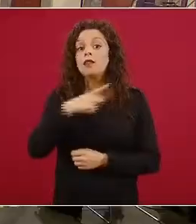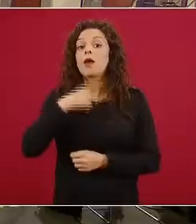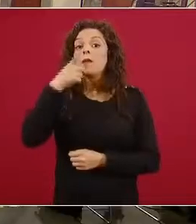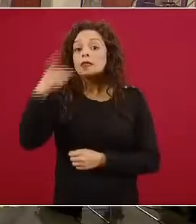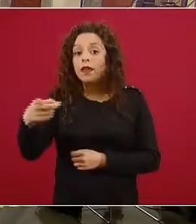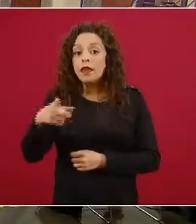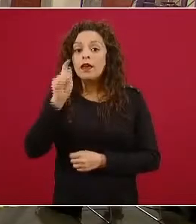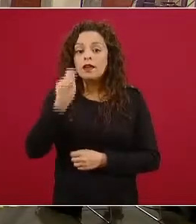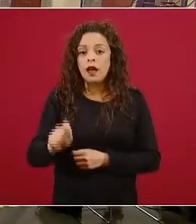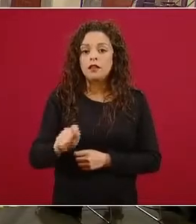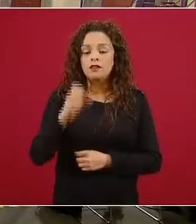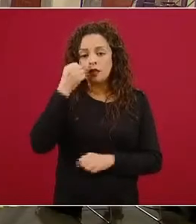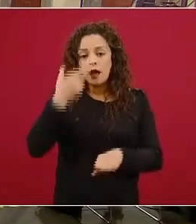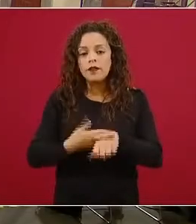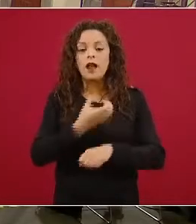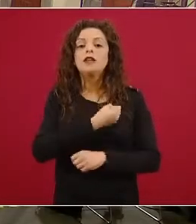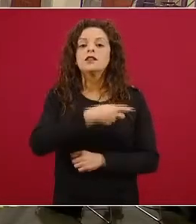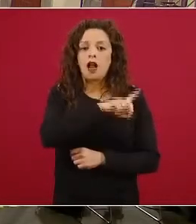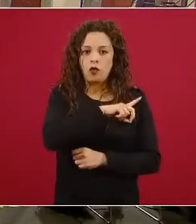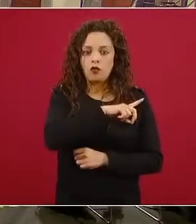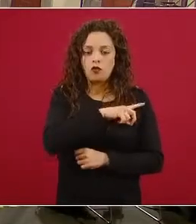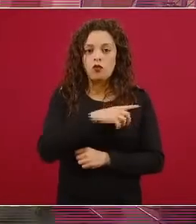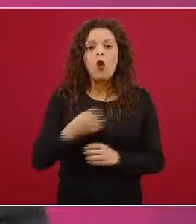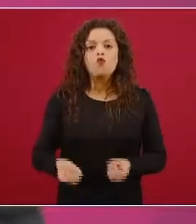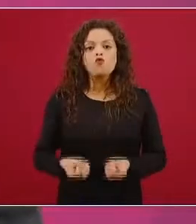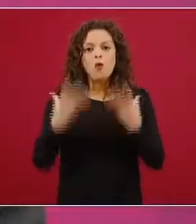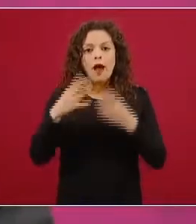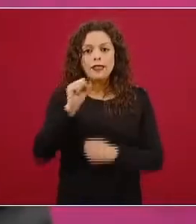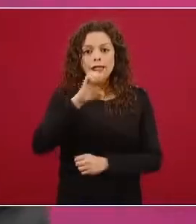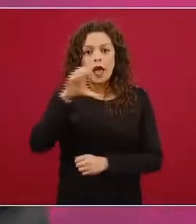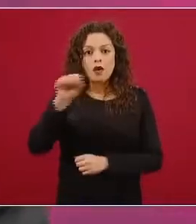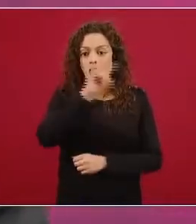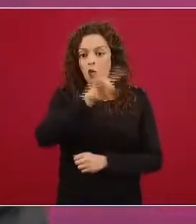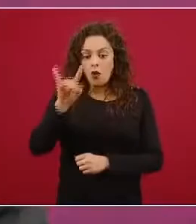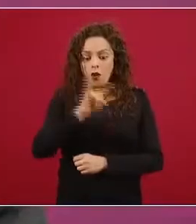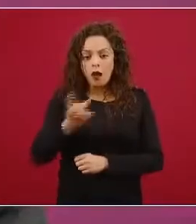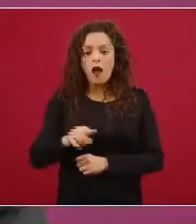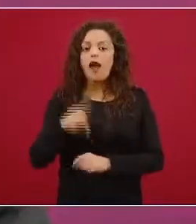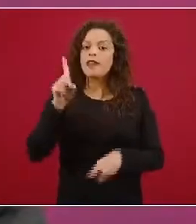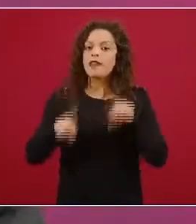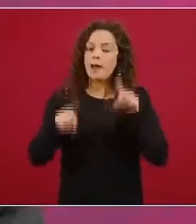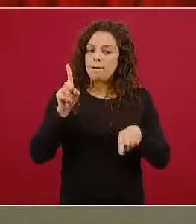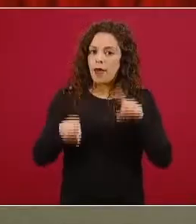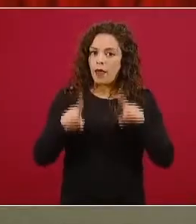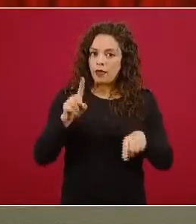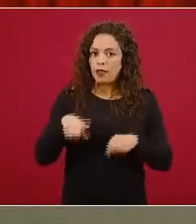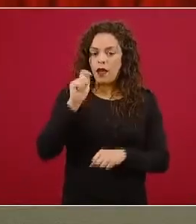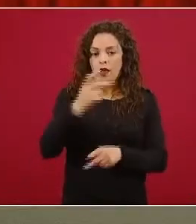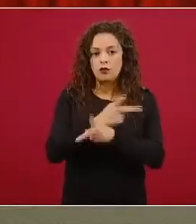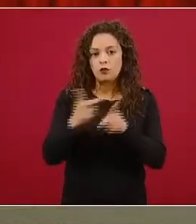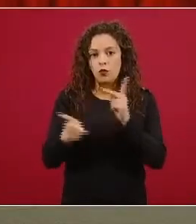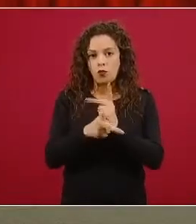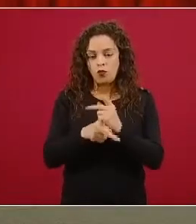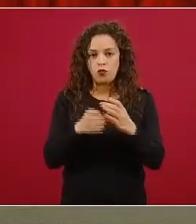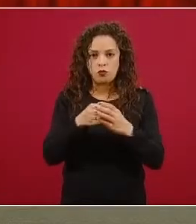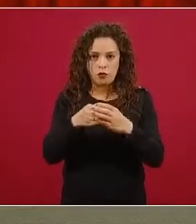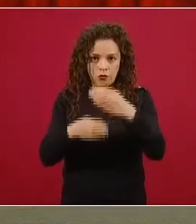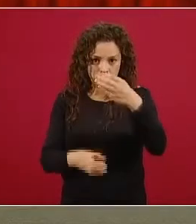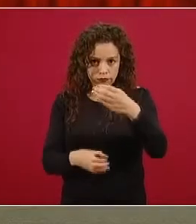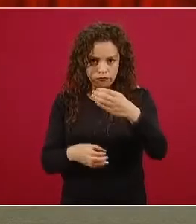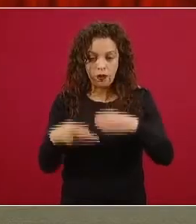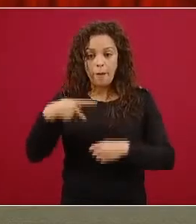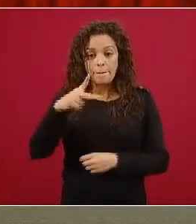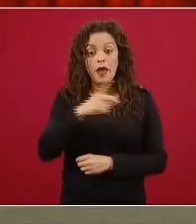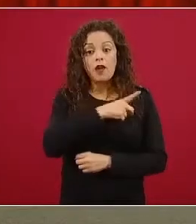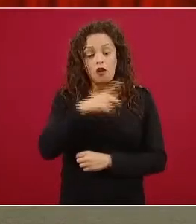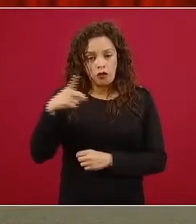¿Cuántos sellos debe haber? Depende de la composición química de los productos preenvasados, pero debe haber, y va a haber un